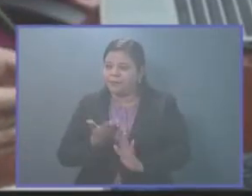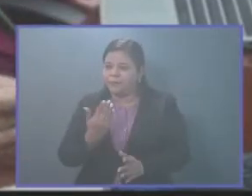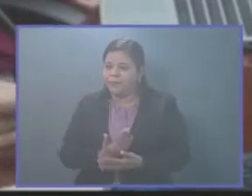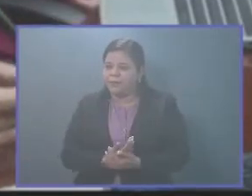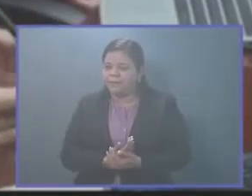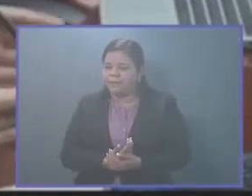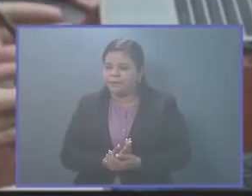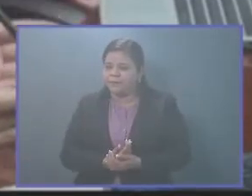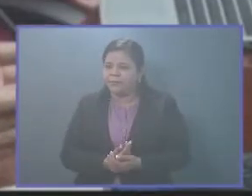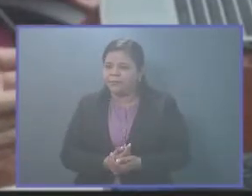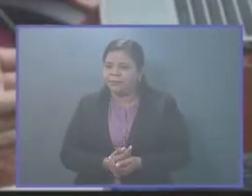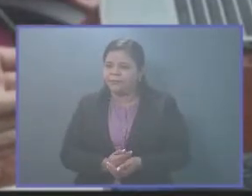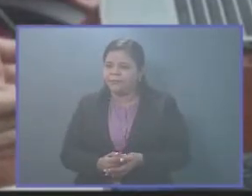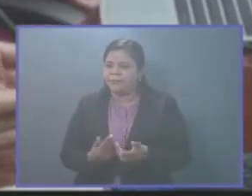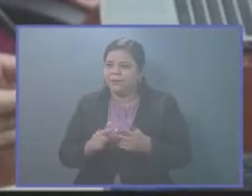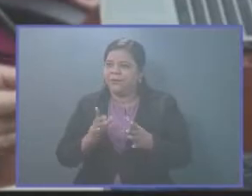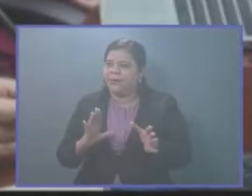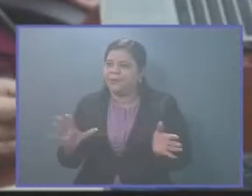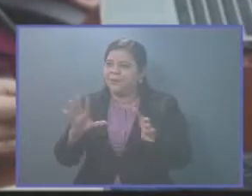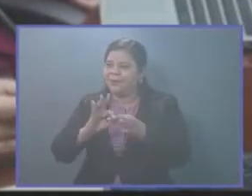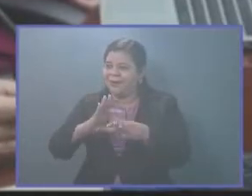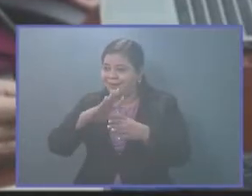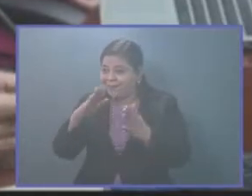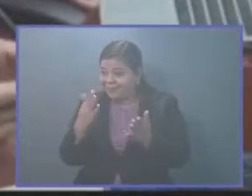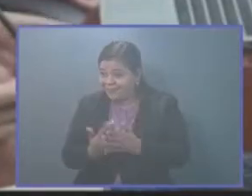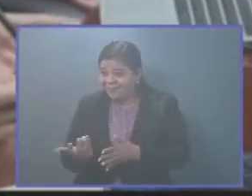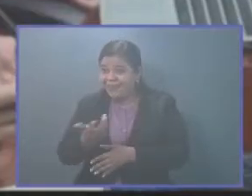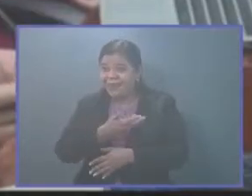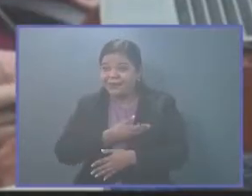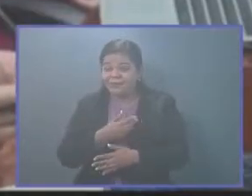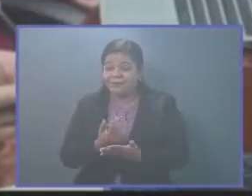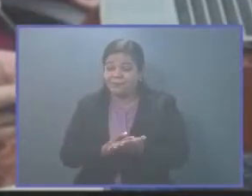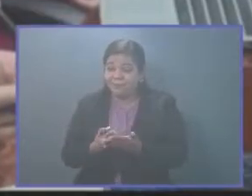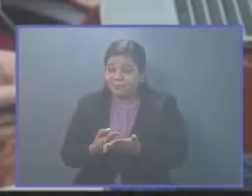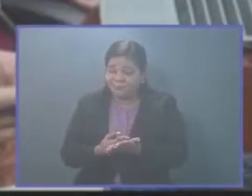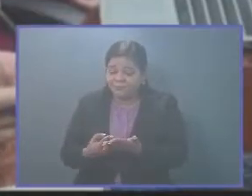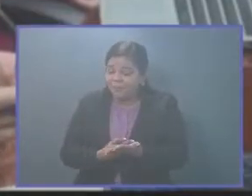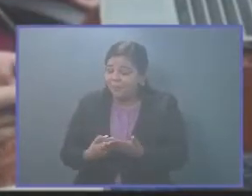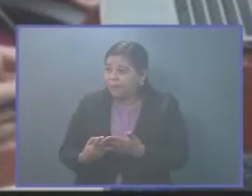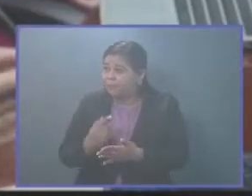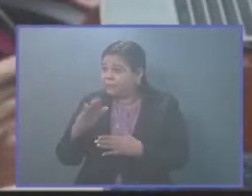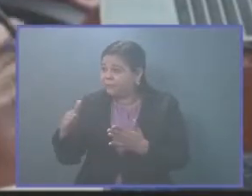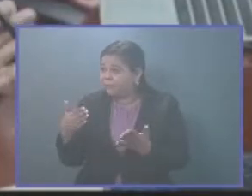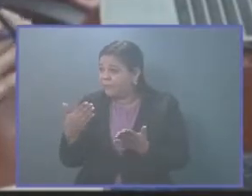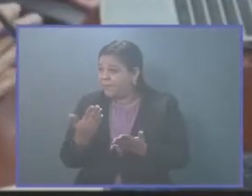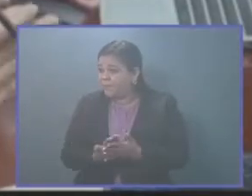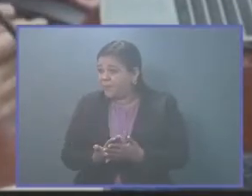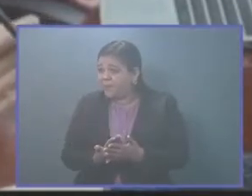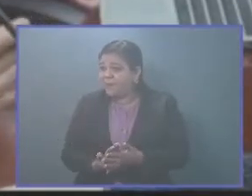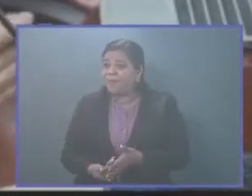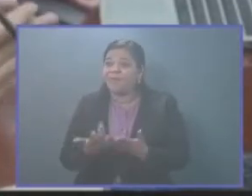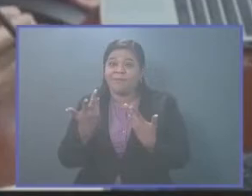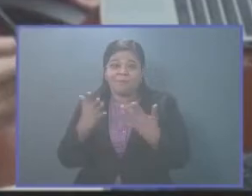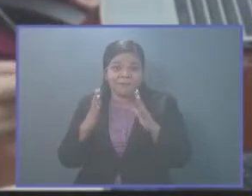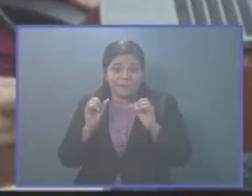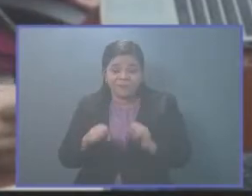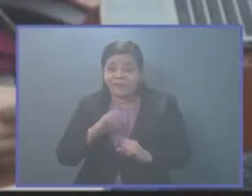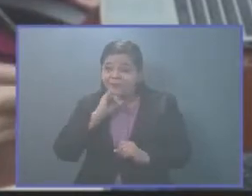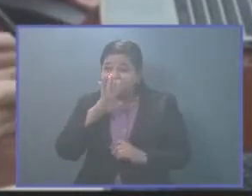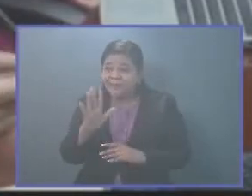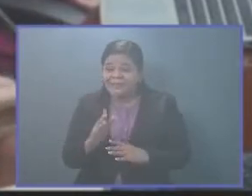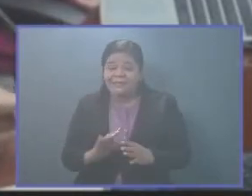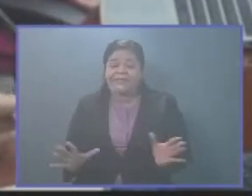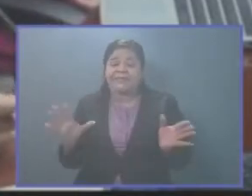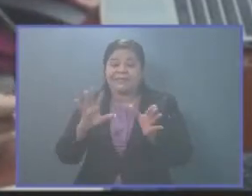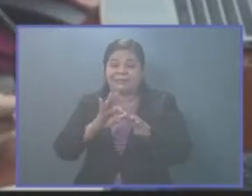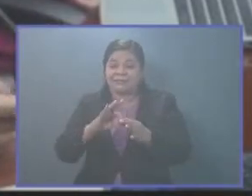no habíamos hecho solicitudes sobre la ejecución de los recursos de FOPROMID, porque, insisto, no estaba en el radar.